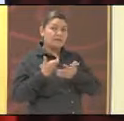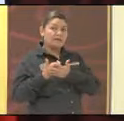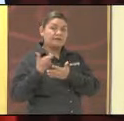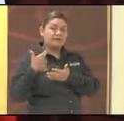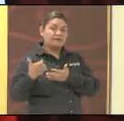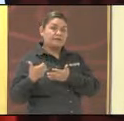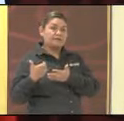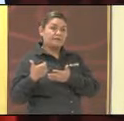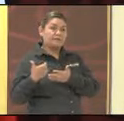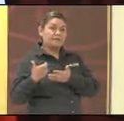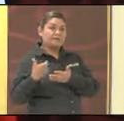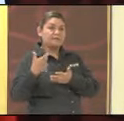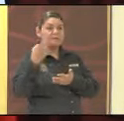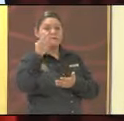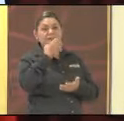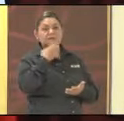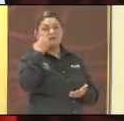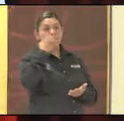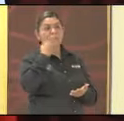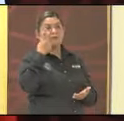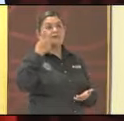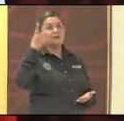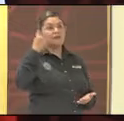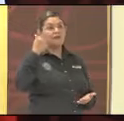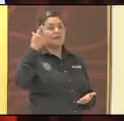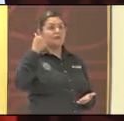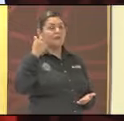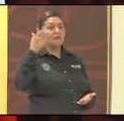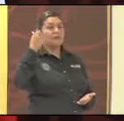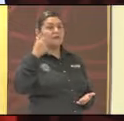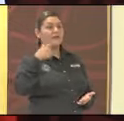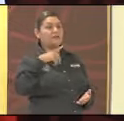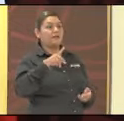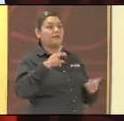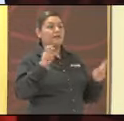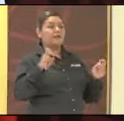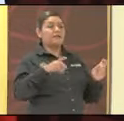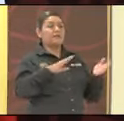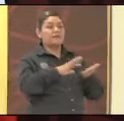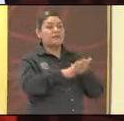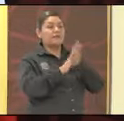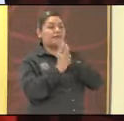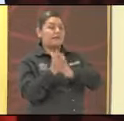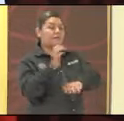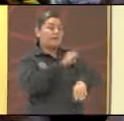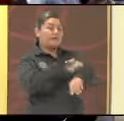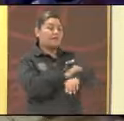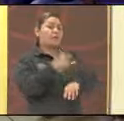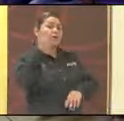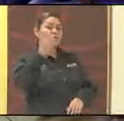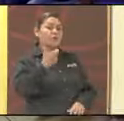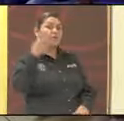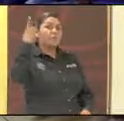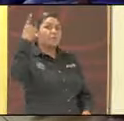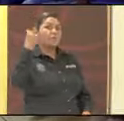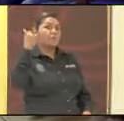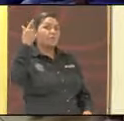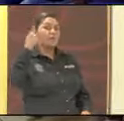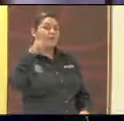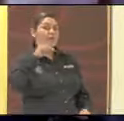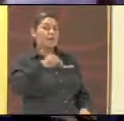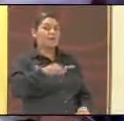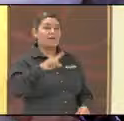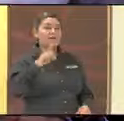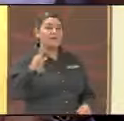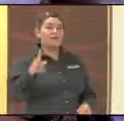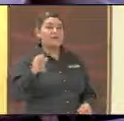bimestral del ciclo escolar 2022-2023 del programa Transformando Altamira con becas. Esto dio lugar en el